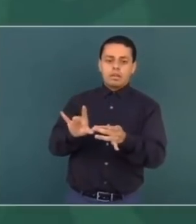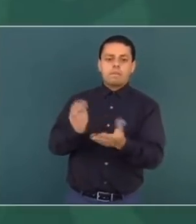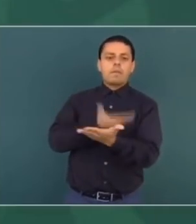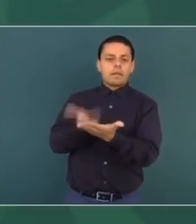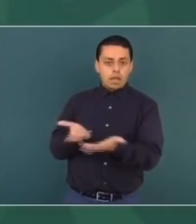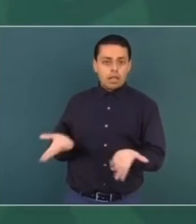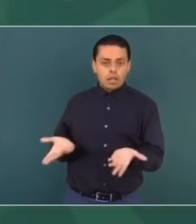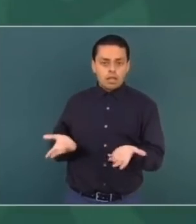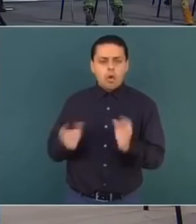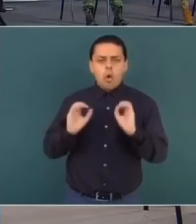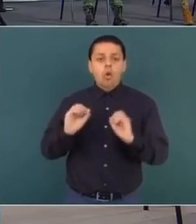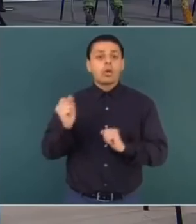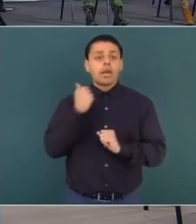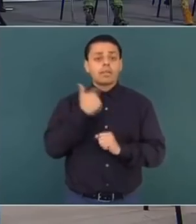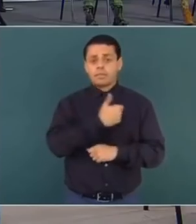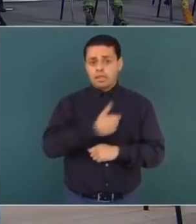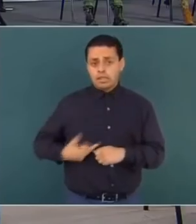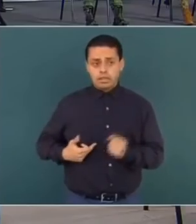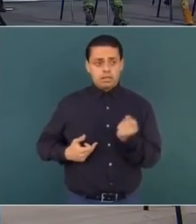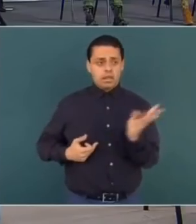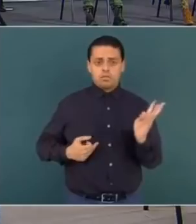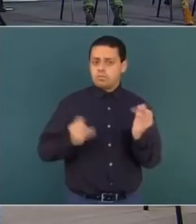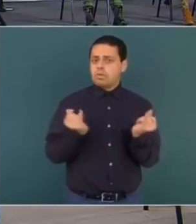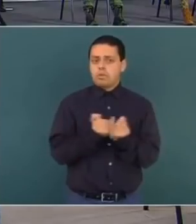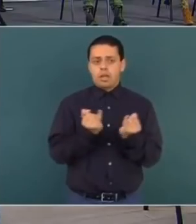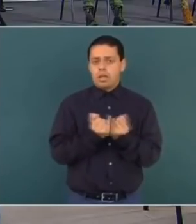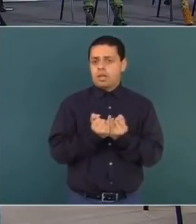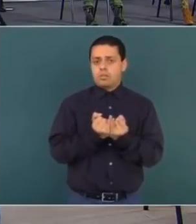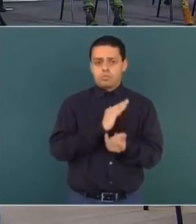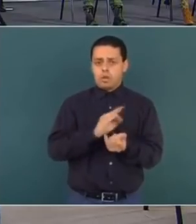o los expresidentes